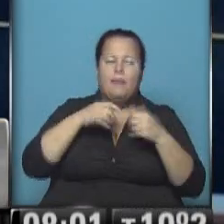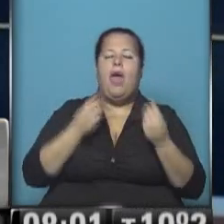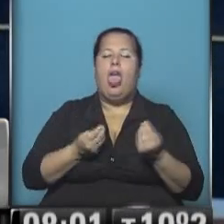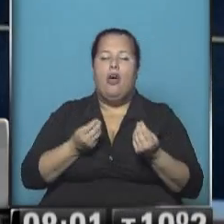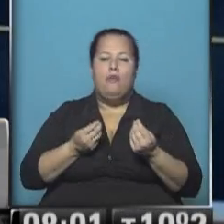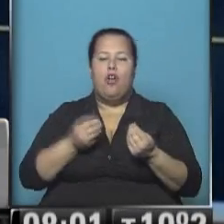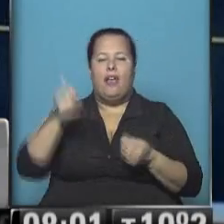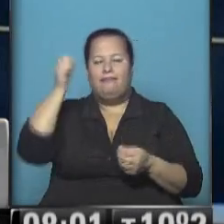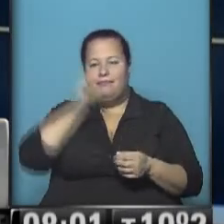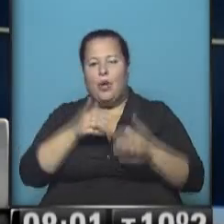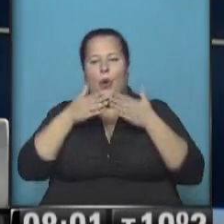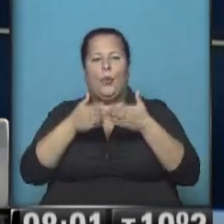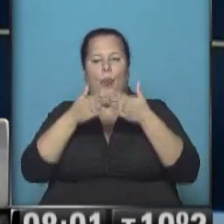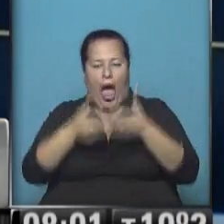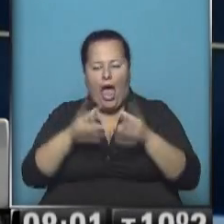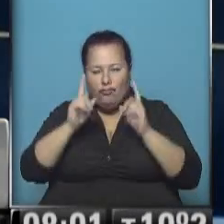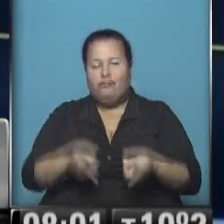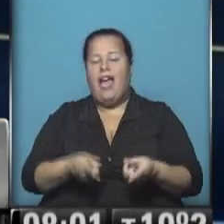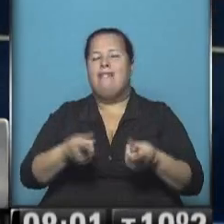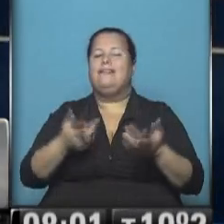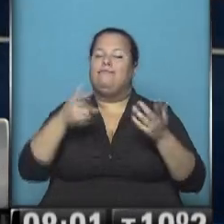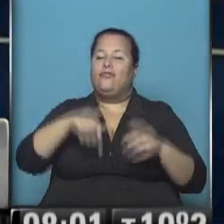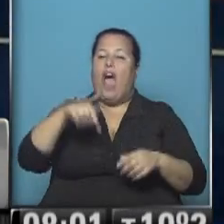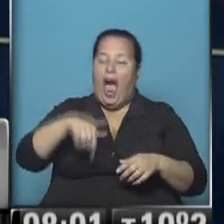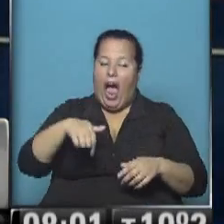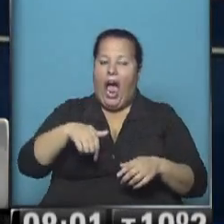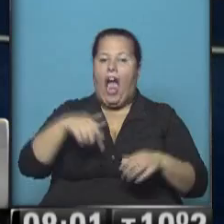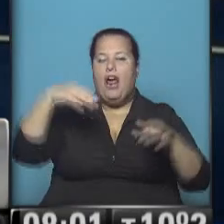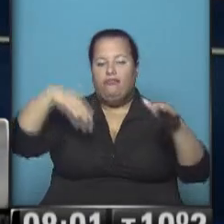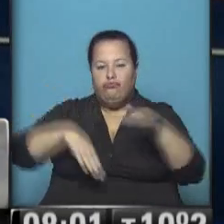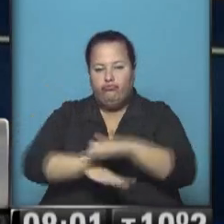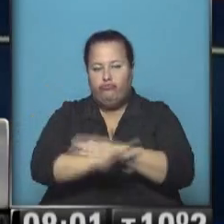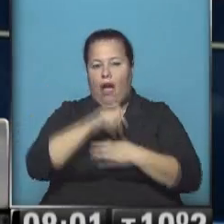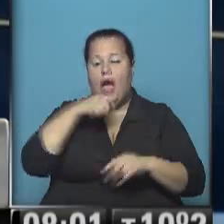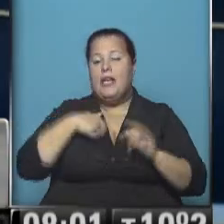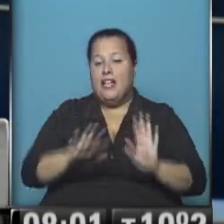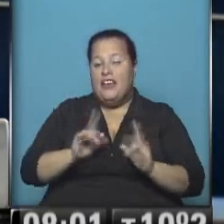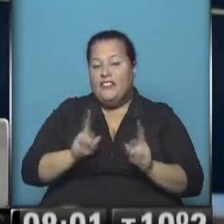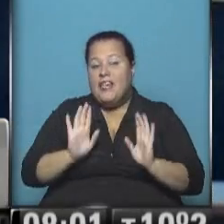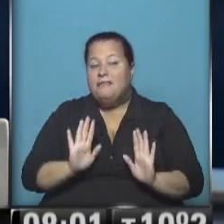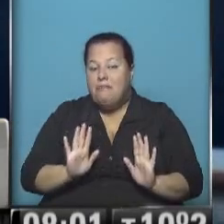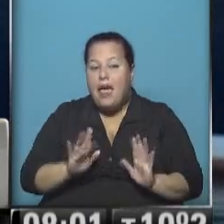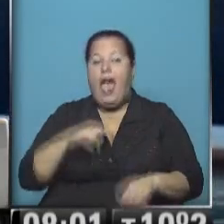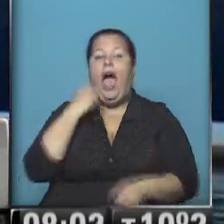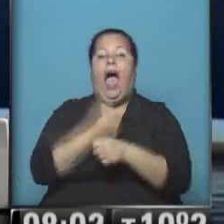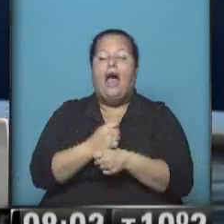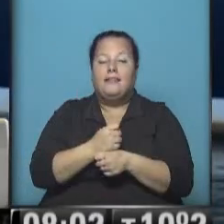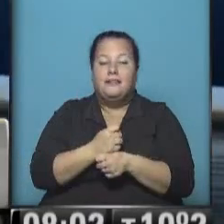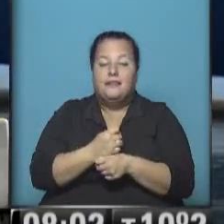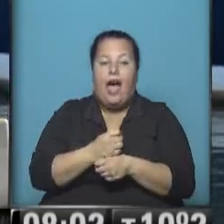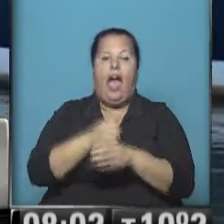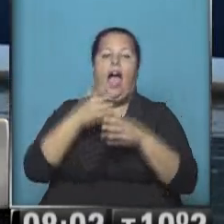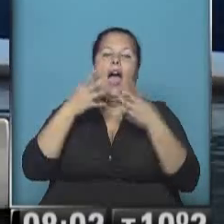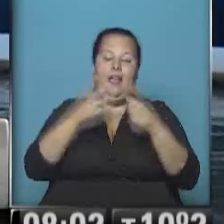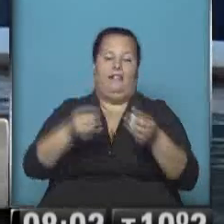se golpeó con algunos barcos también y que en estos momentos estaría sumergida así que nos quedamos esperando al momento en que se dé